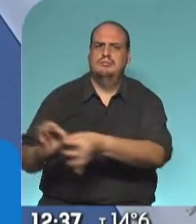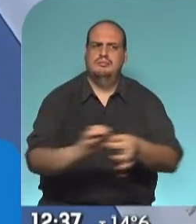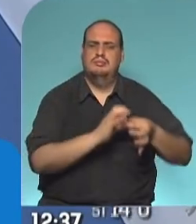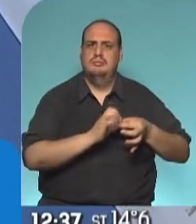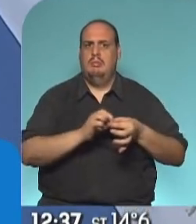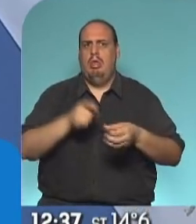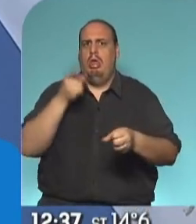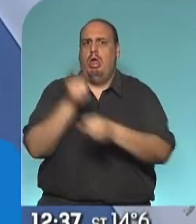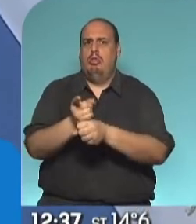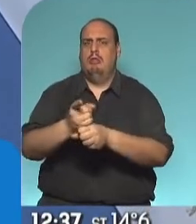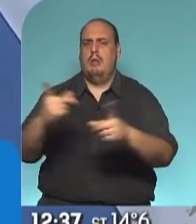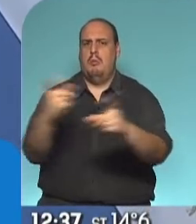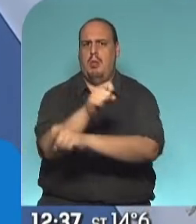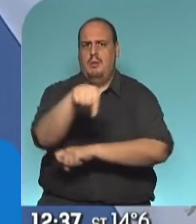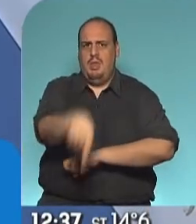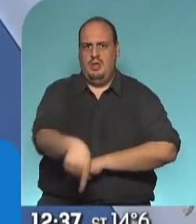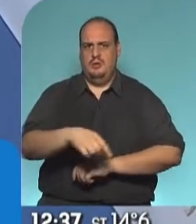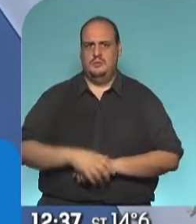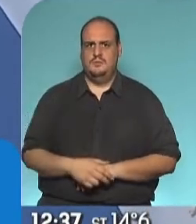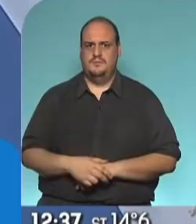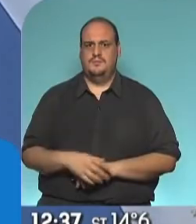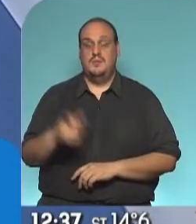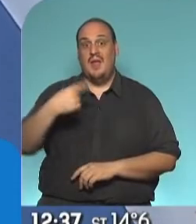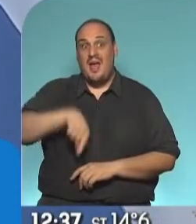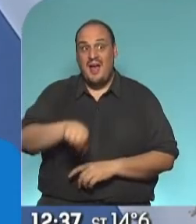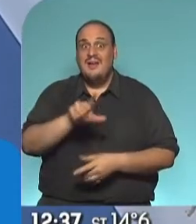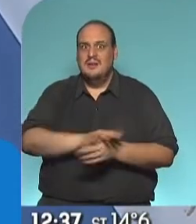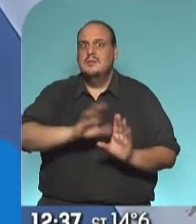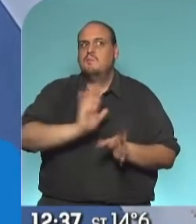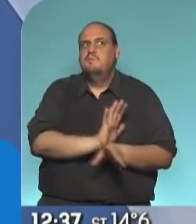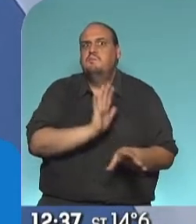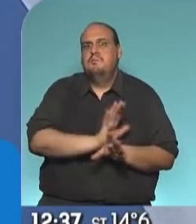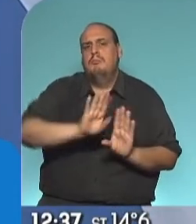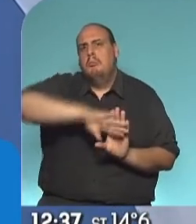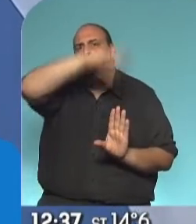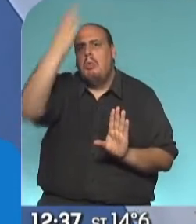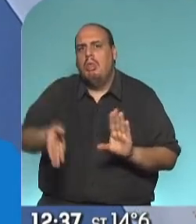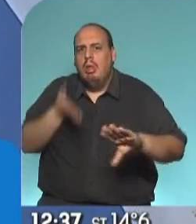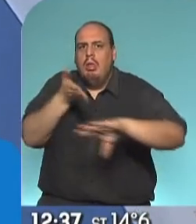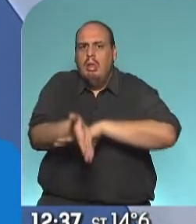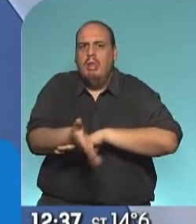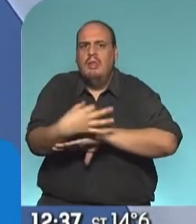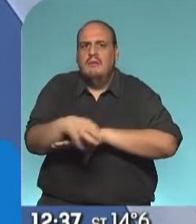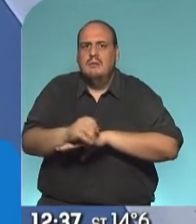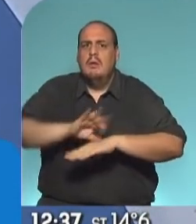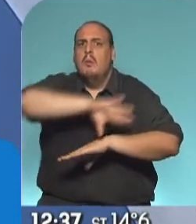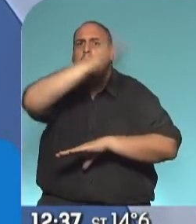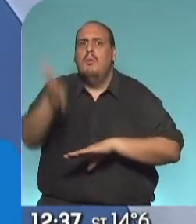problemas del presente. Y ahí tenemos que cruzar montañas infinitas que hoy se llaman